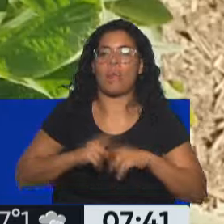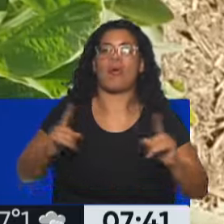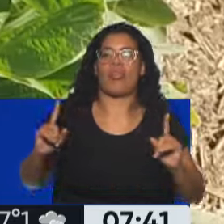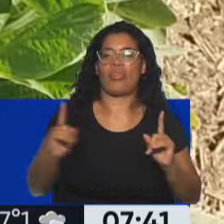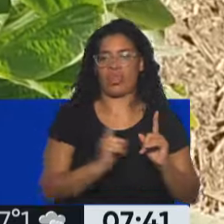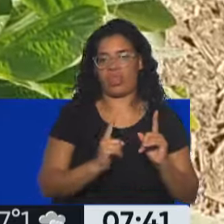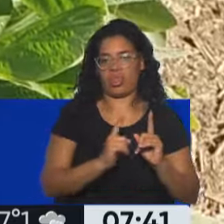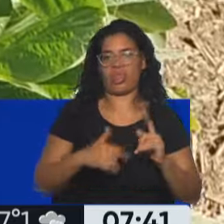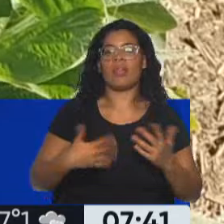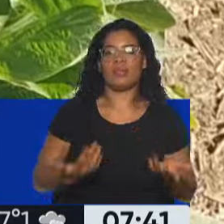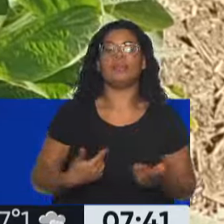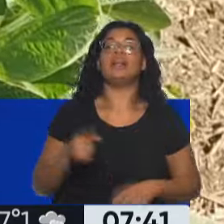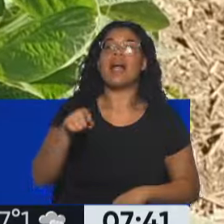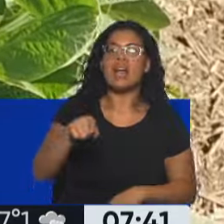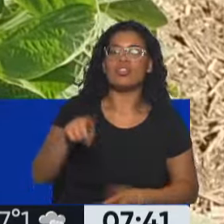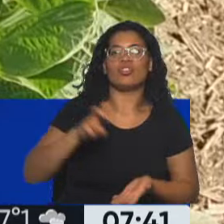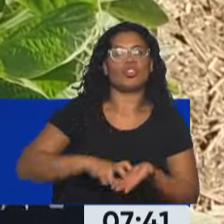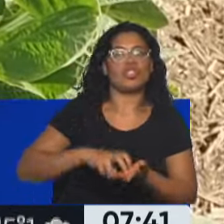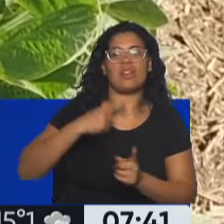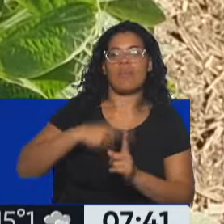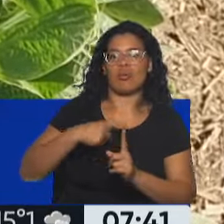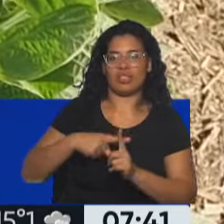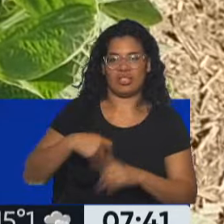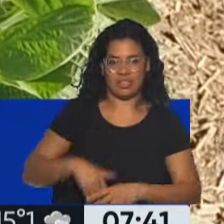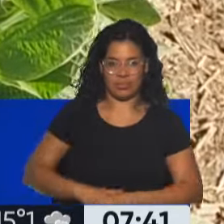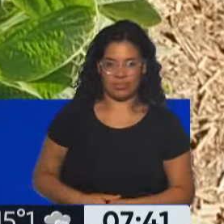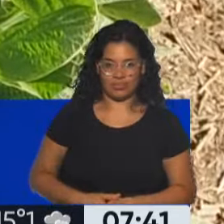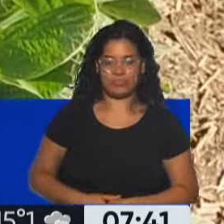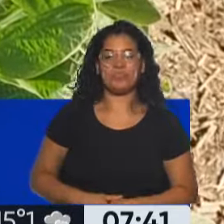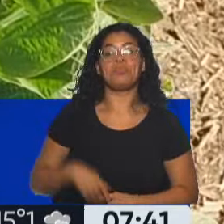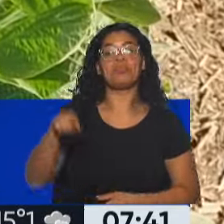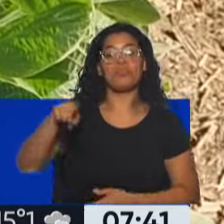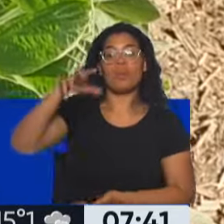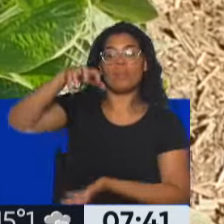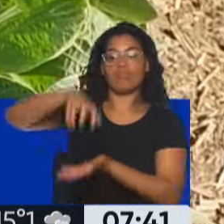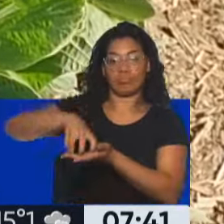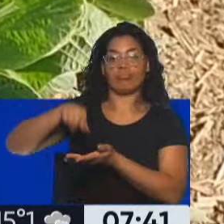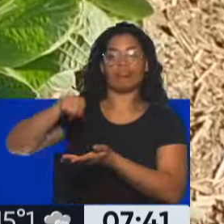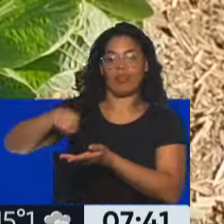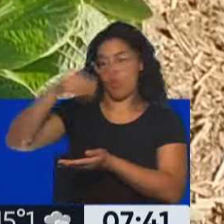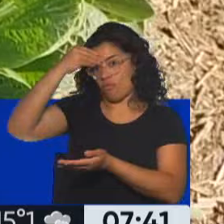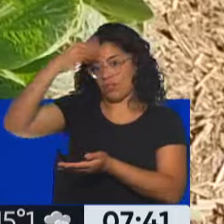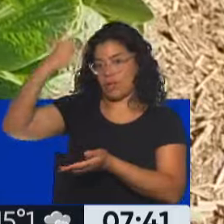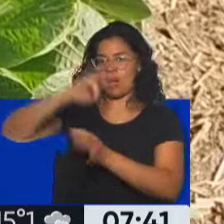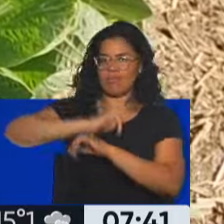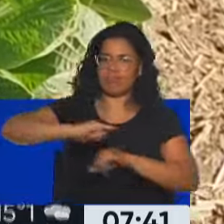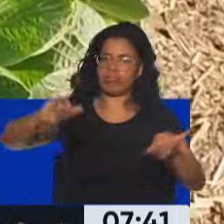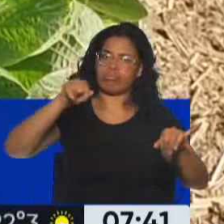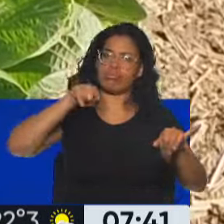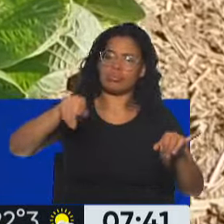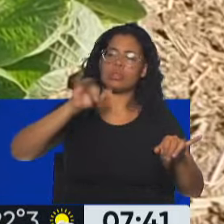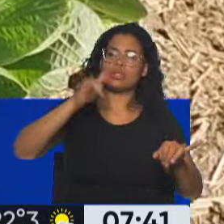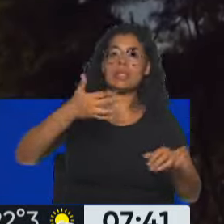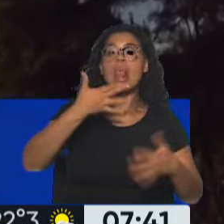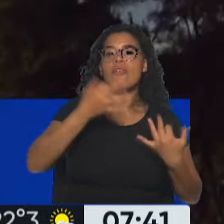agro de la bolsa de comercio de Rosario la entidad sostiene que los últimos datos son optimistas para Argentina